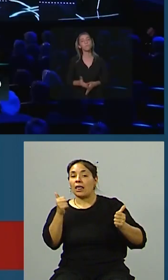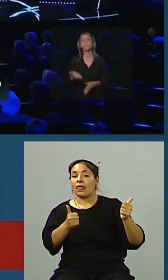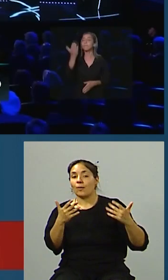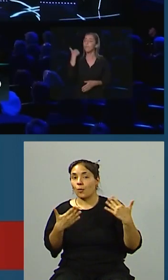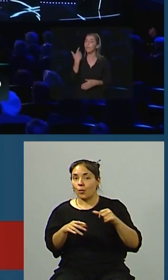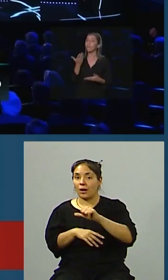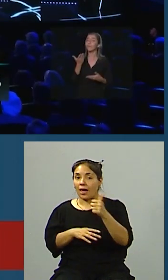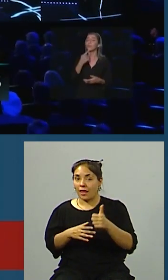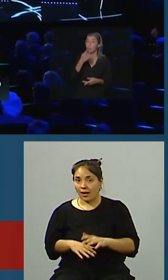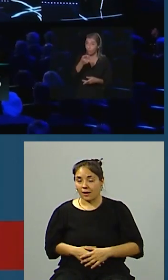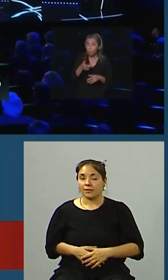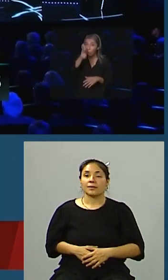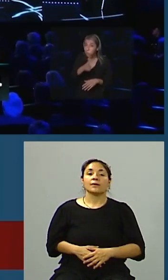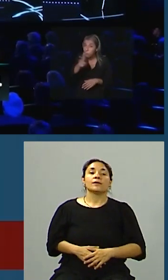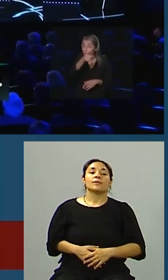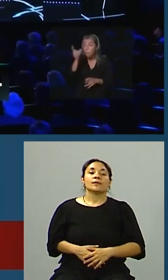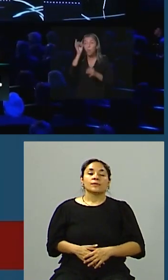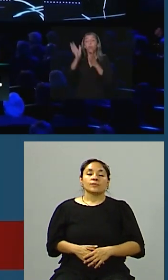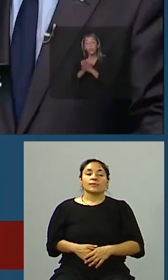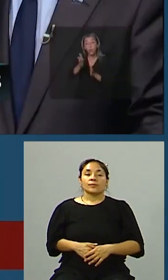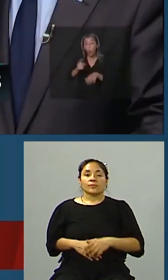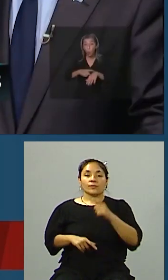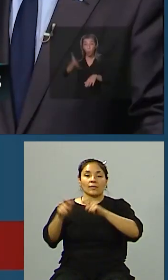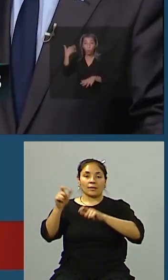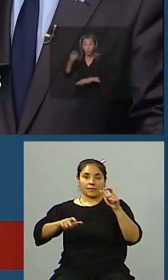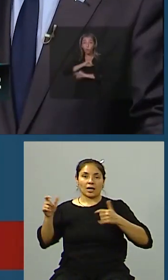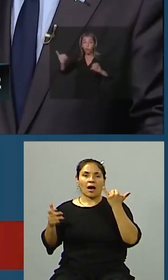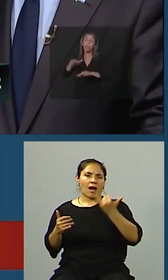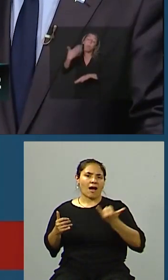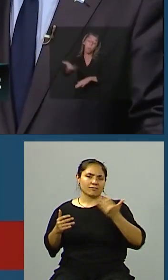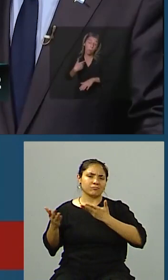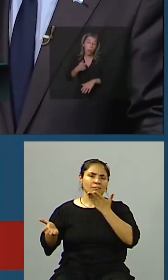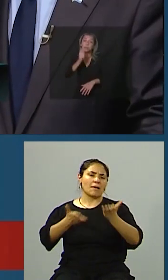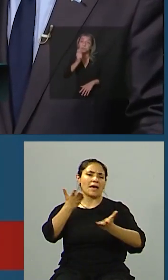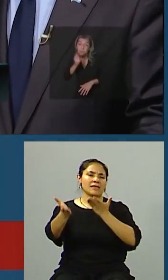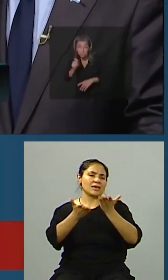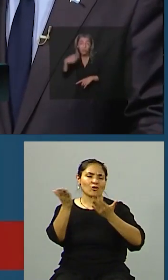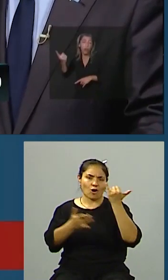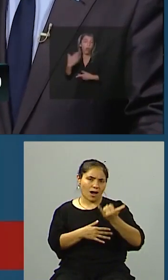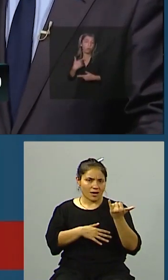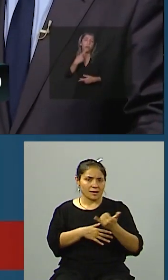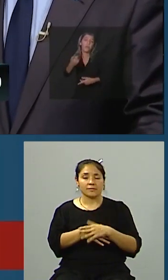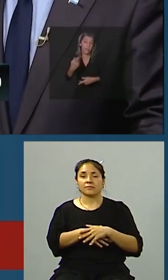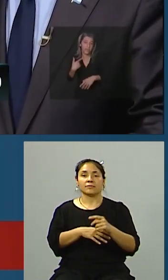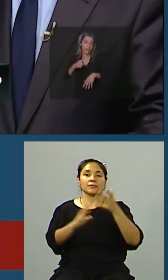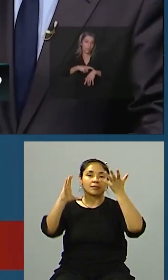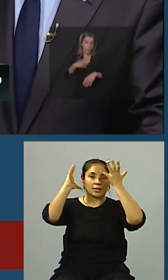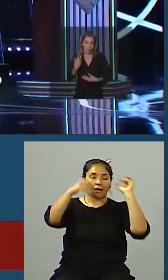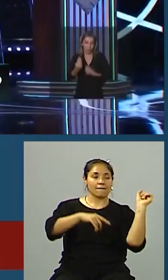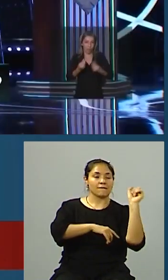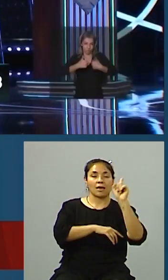Lucas, da la sensación, porque la gente también reclama, ¿no? Mucho se dijo de Milei vino